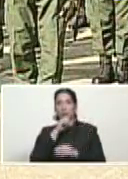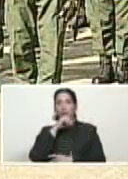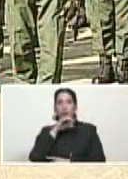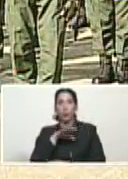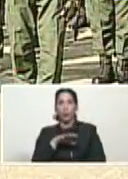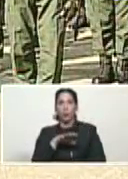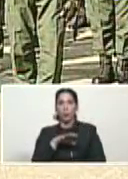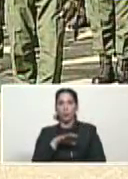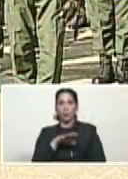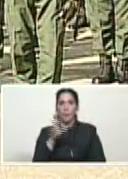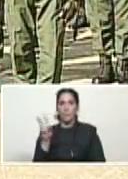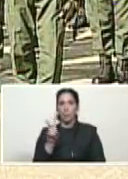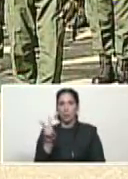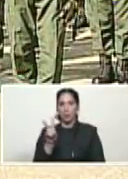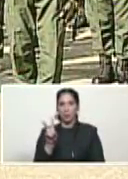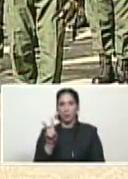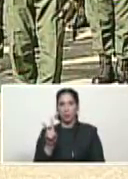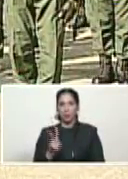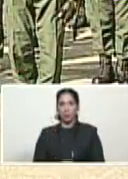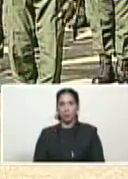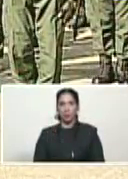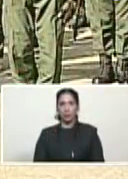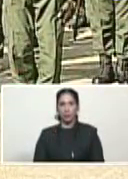histórica para Venezuela.